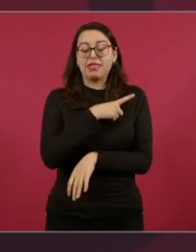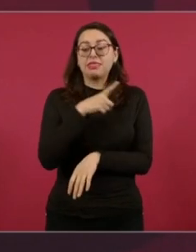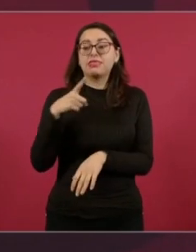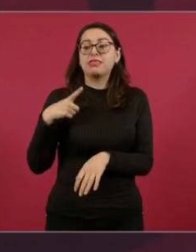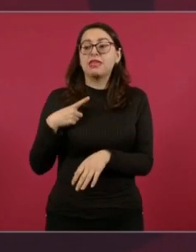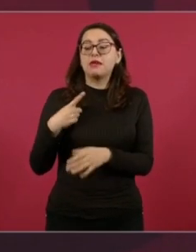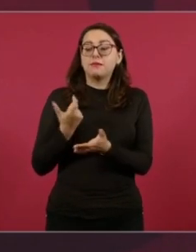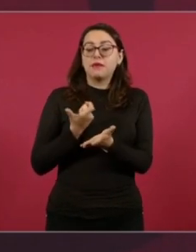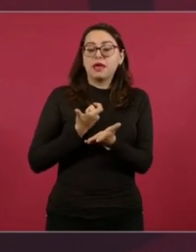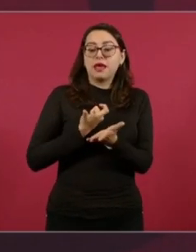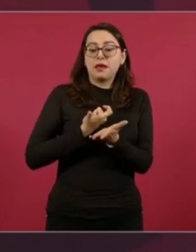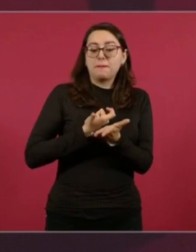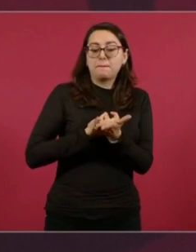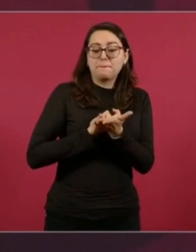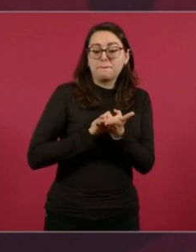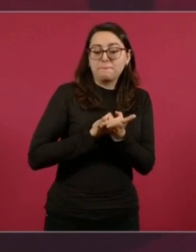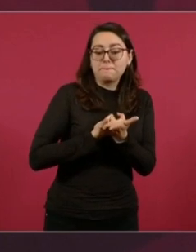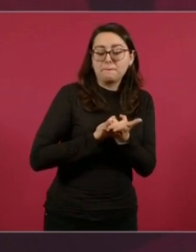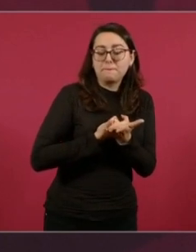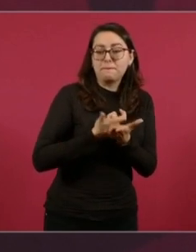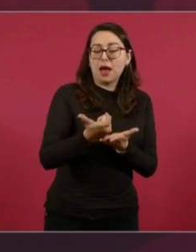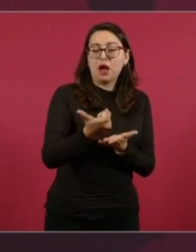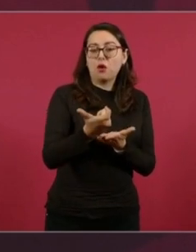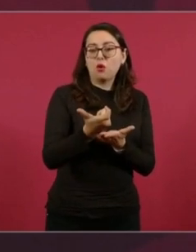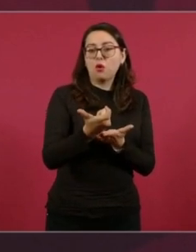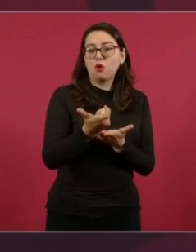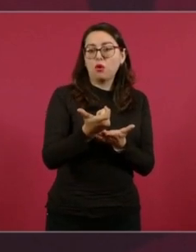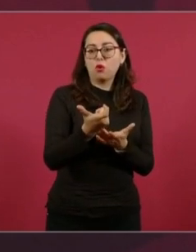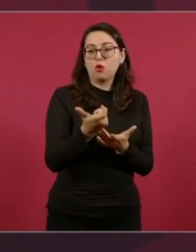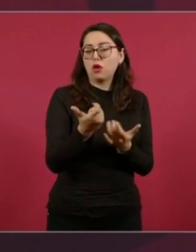promedio un trabajador inscrito